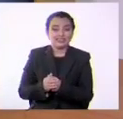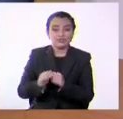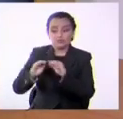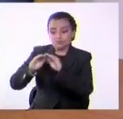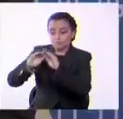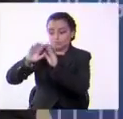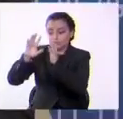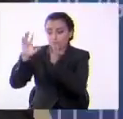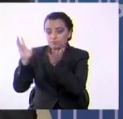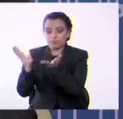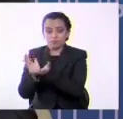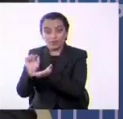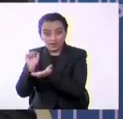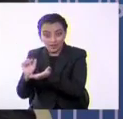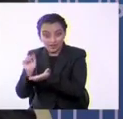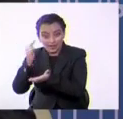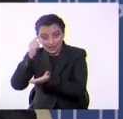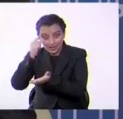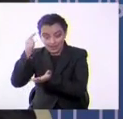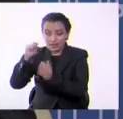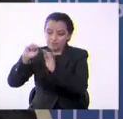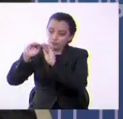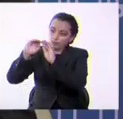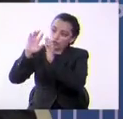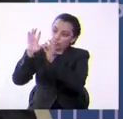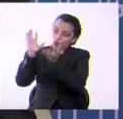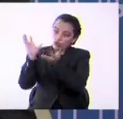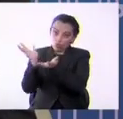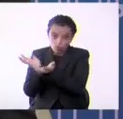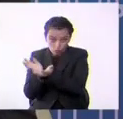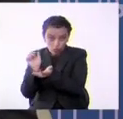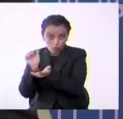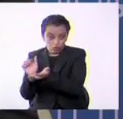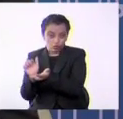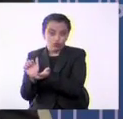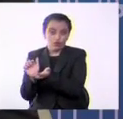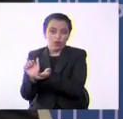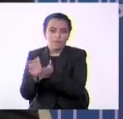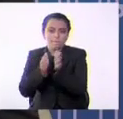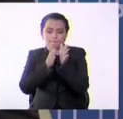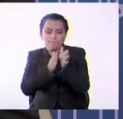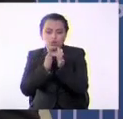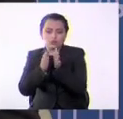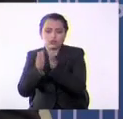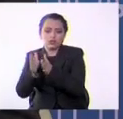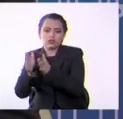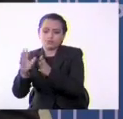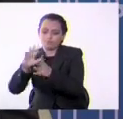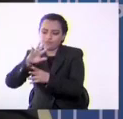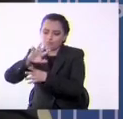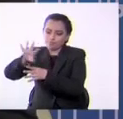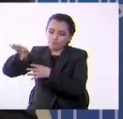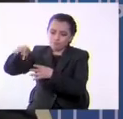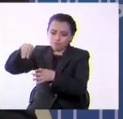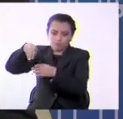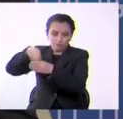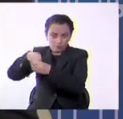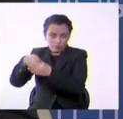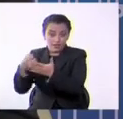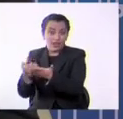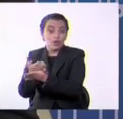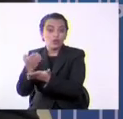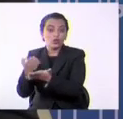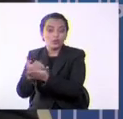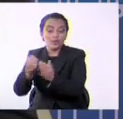viene derivado de esa idea del globo terráqueo y son procesos que buscan la integración de las economías mundiales,